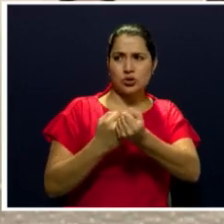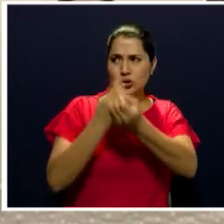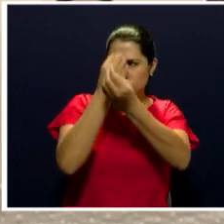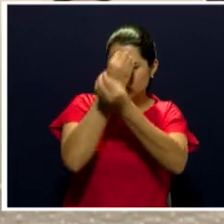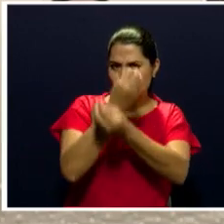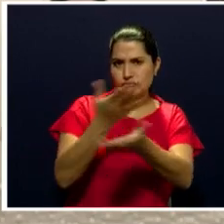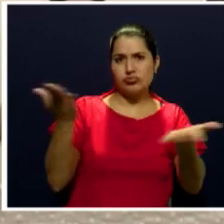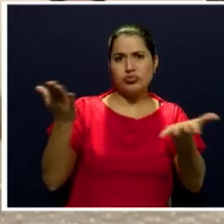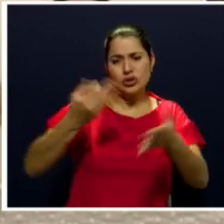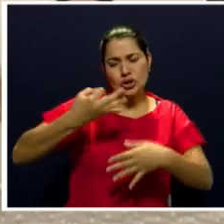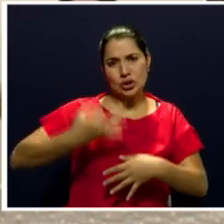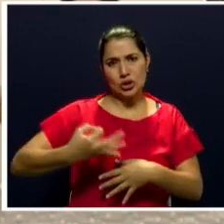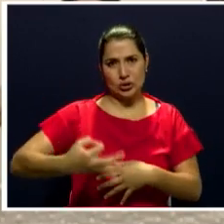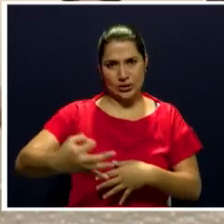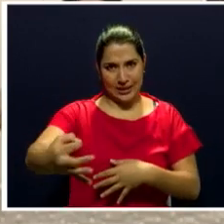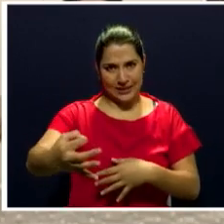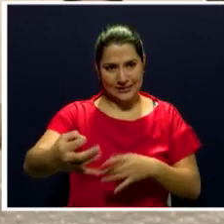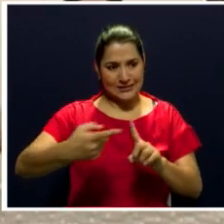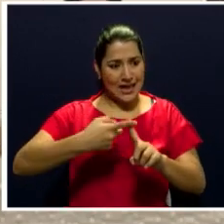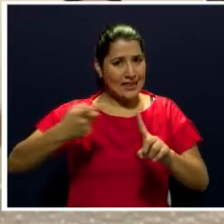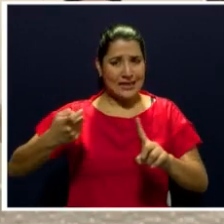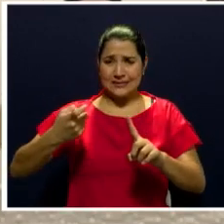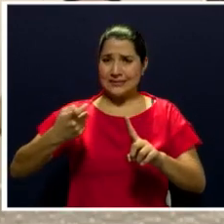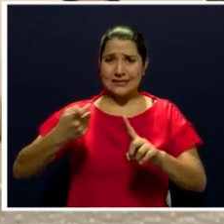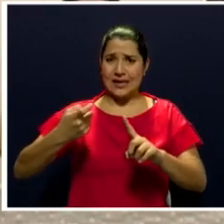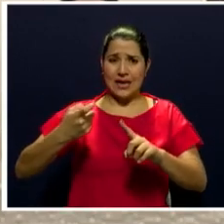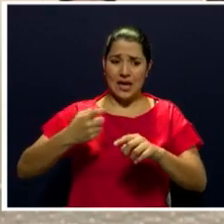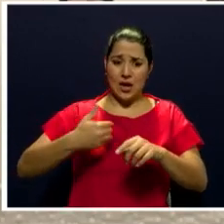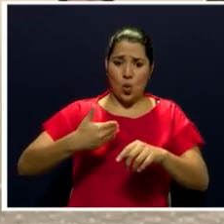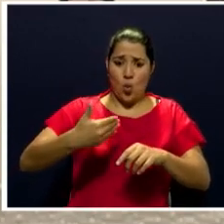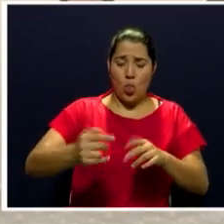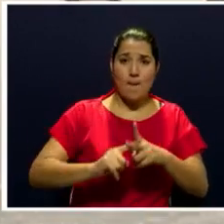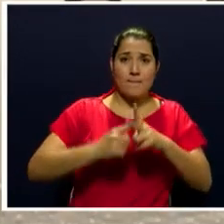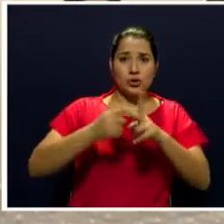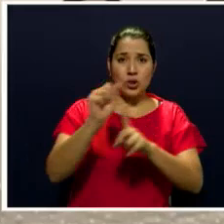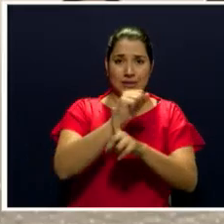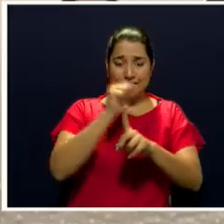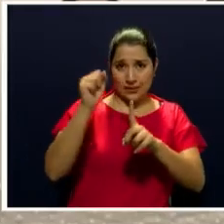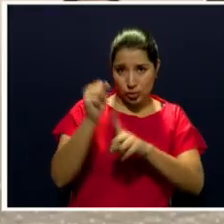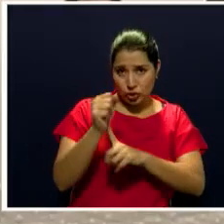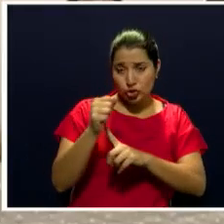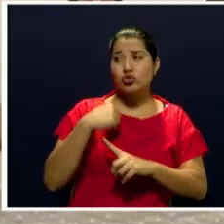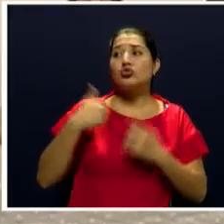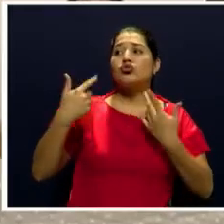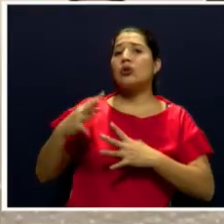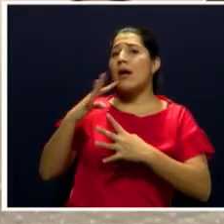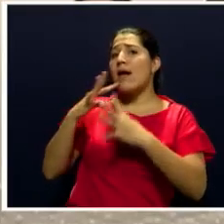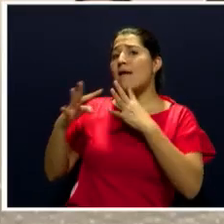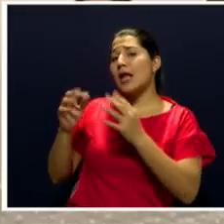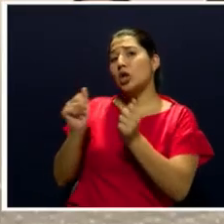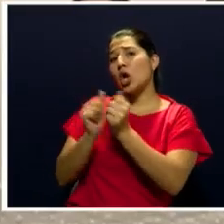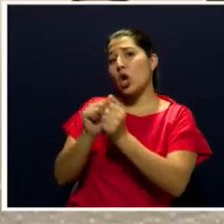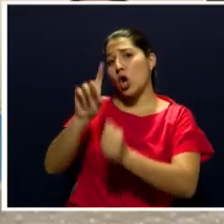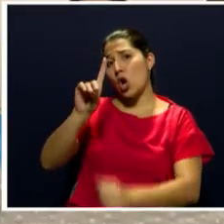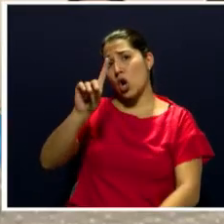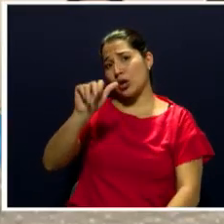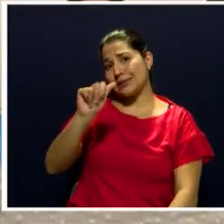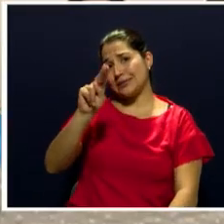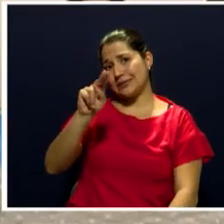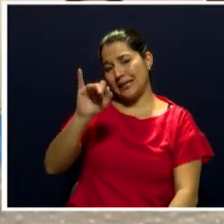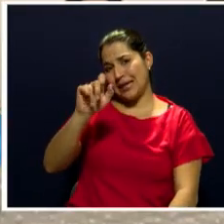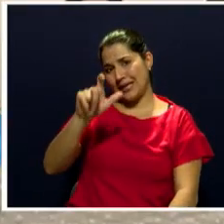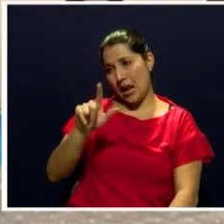manera diarias desde que empezó esta situación. He estado conversando con don Daniel, nuestro ministro de